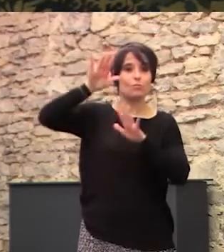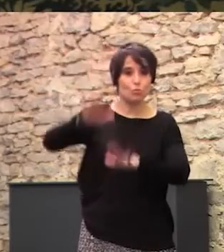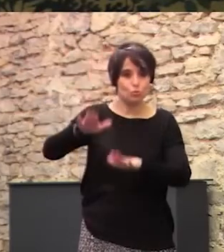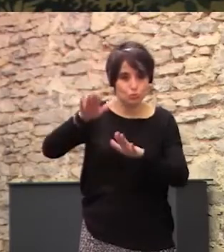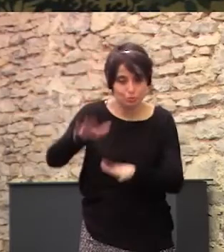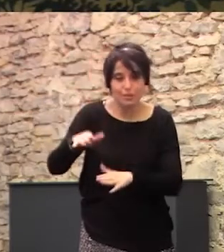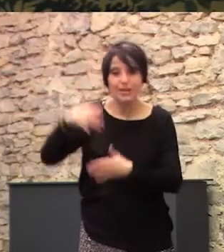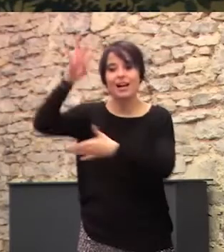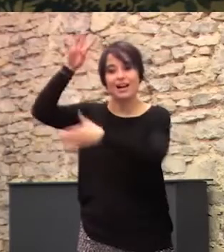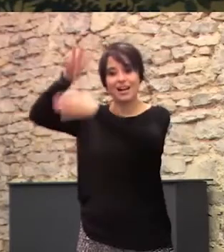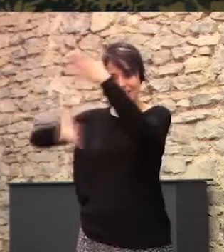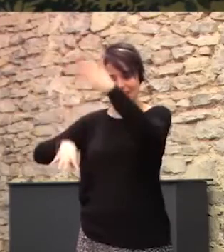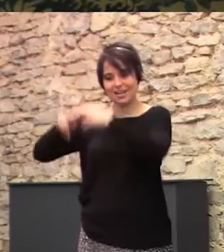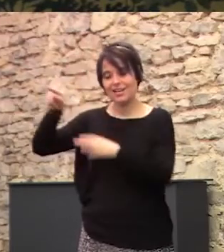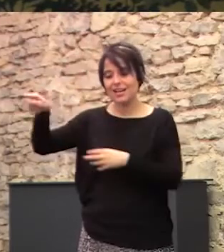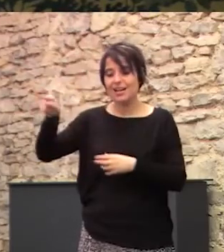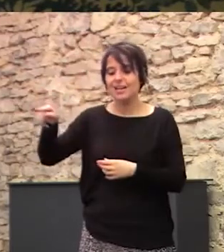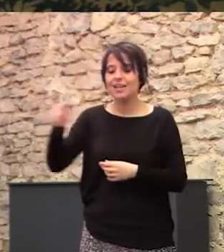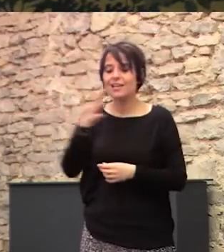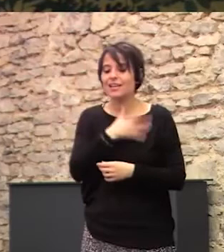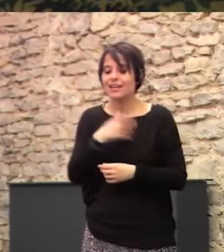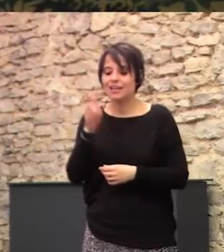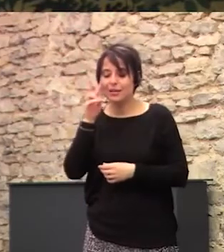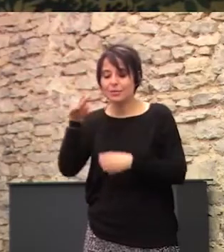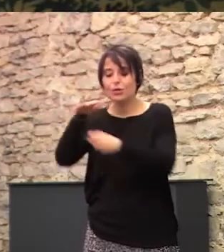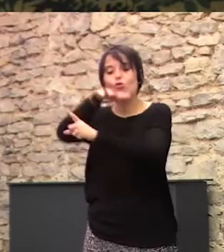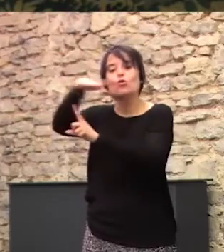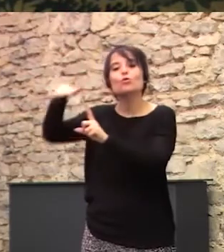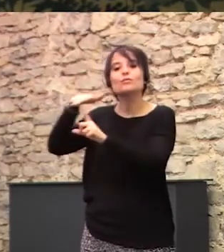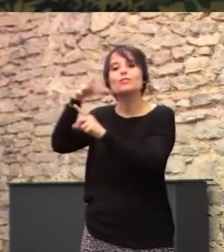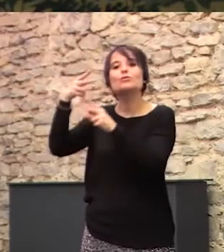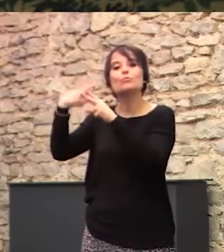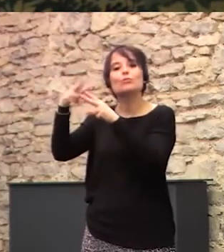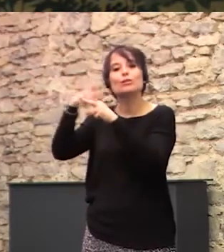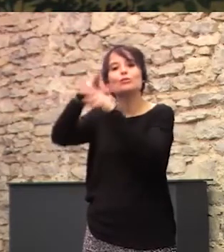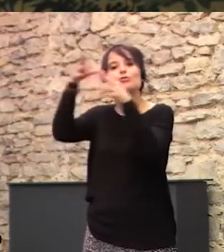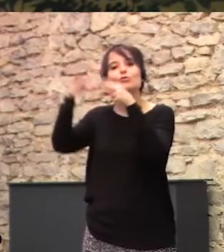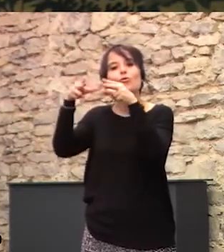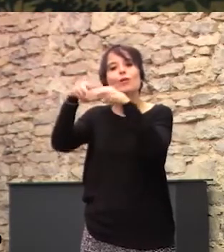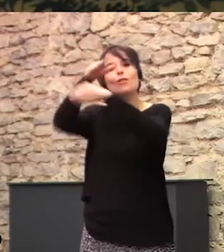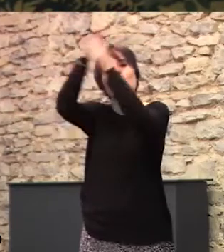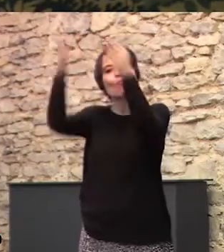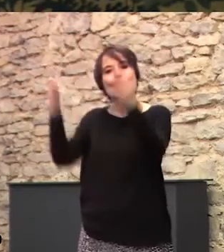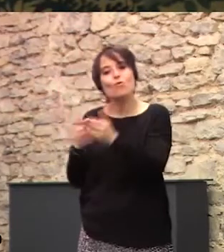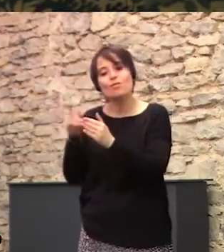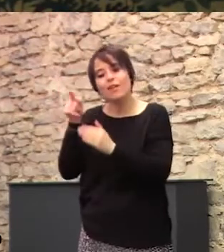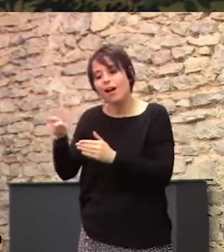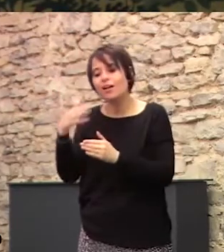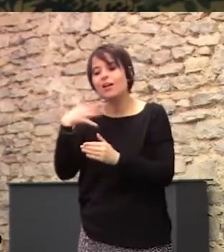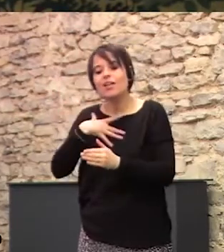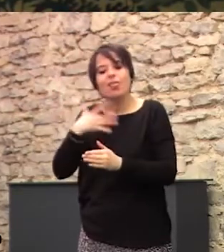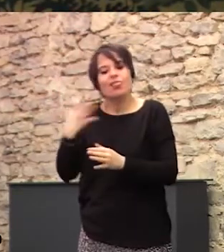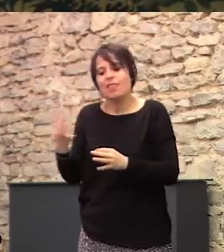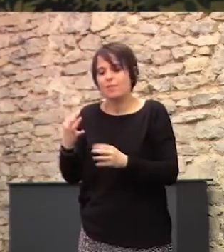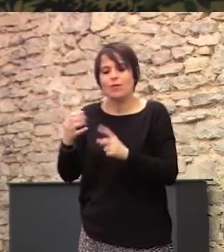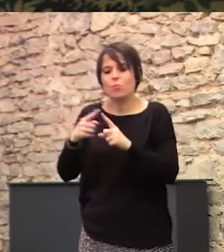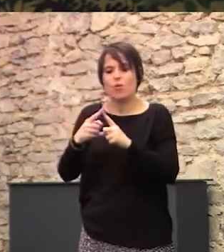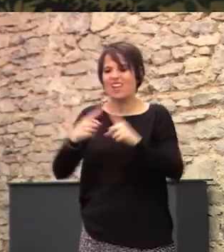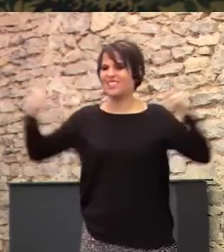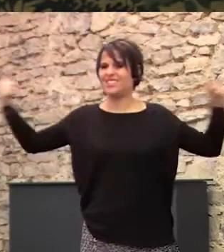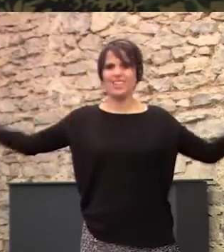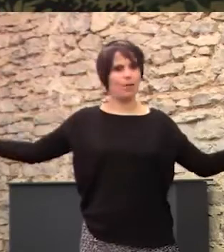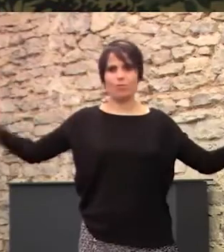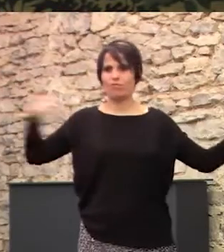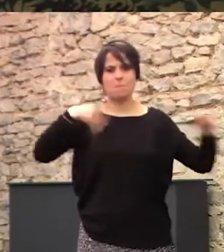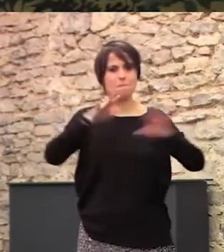Tiene el desafío de encontrar una visibilidad en un contexto político y mediático mundial que exacerba las posiciones extremistas. Hoy en